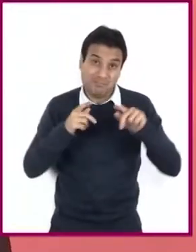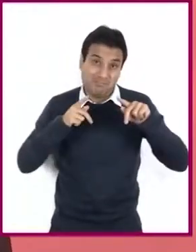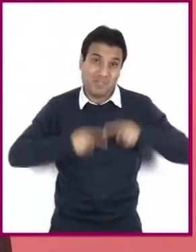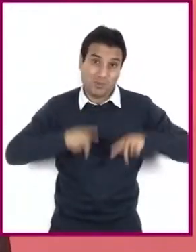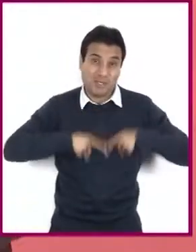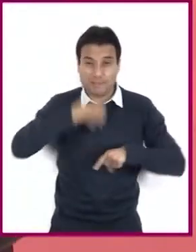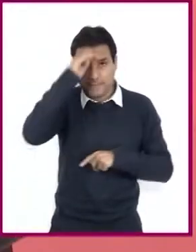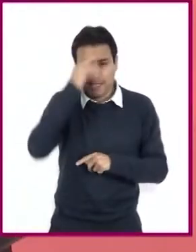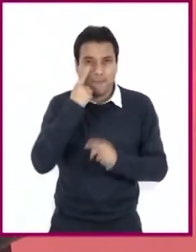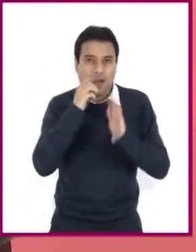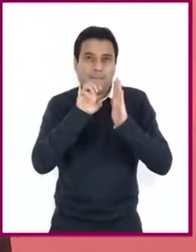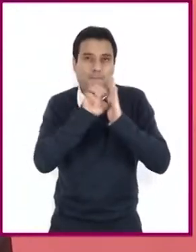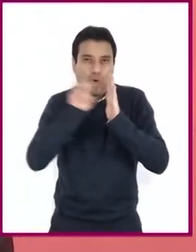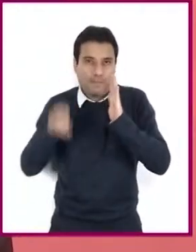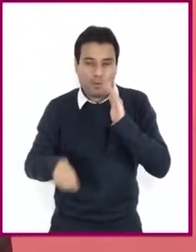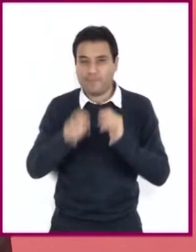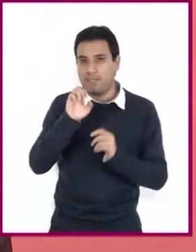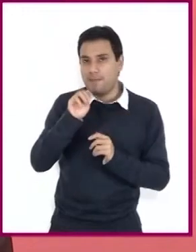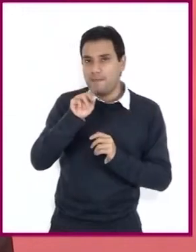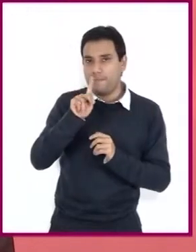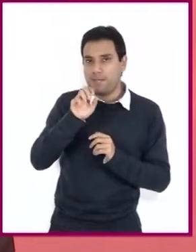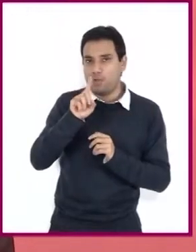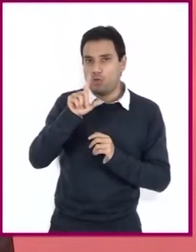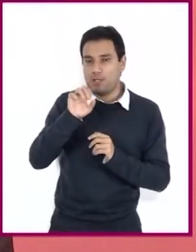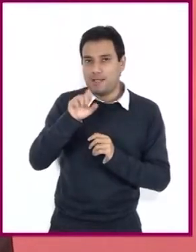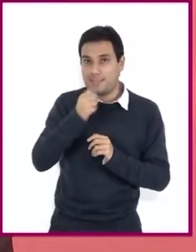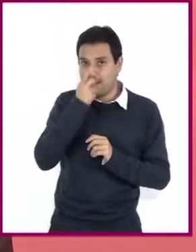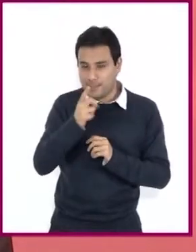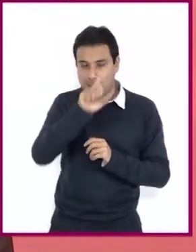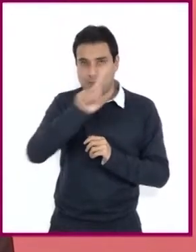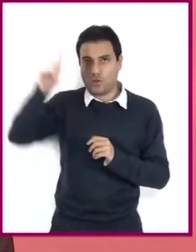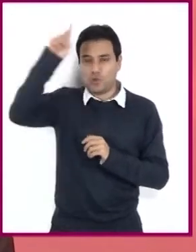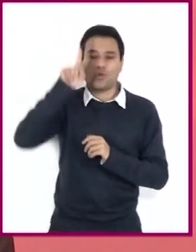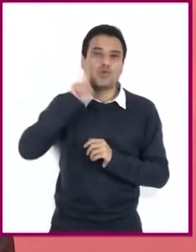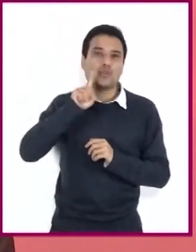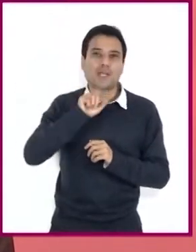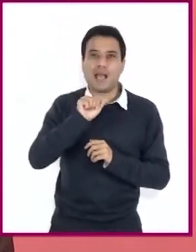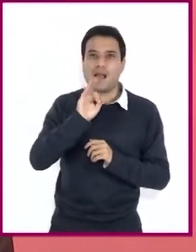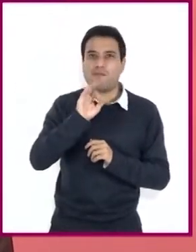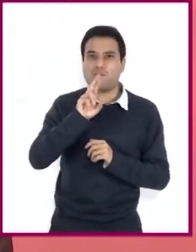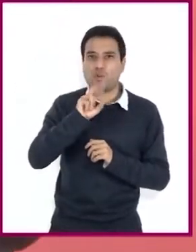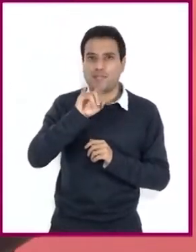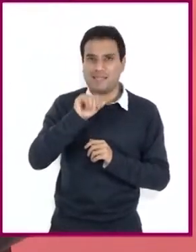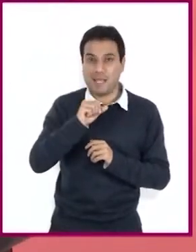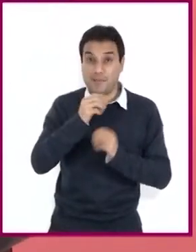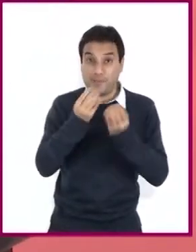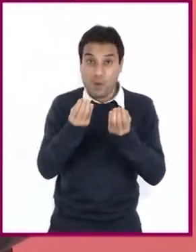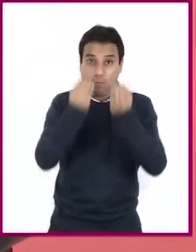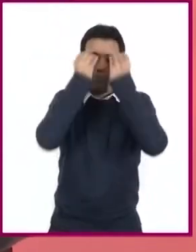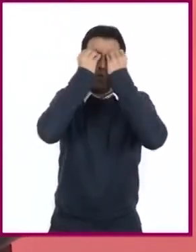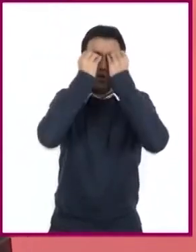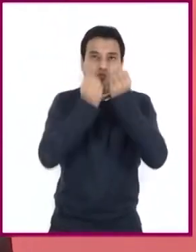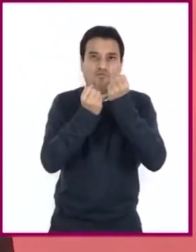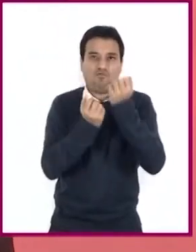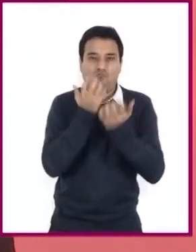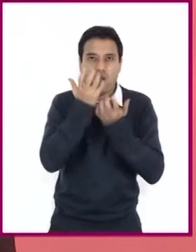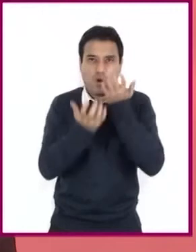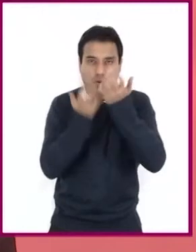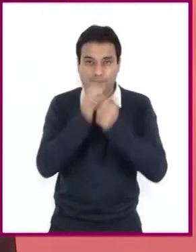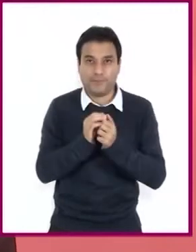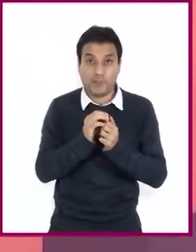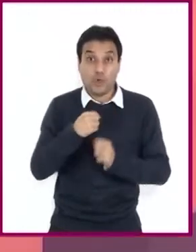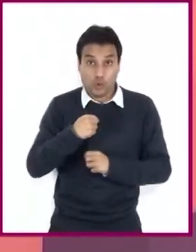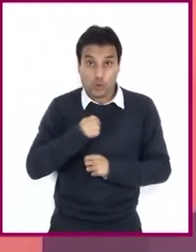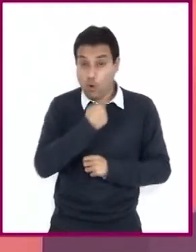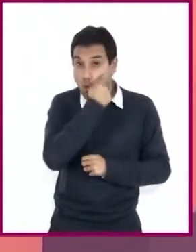Por ejemplo, Empédocles sostenía que la diosa Afrodita había colocado un fuego en el ojo humano y que cuando